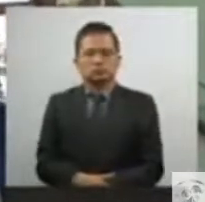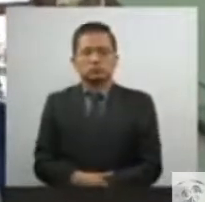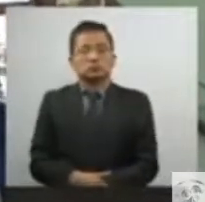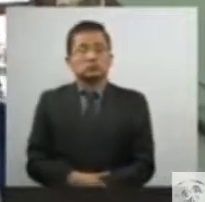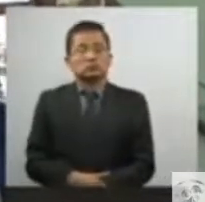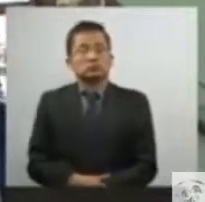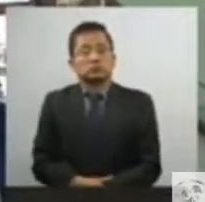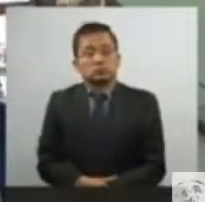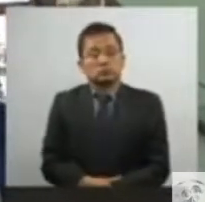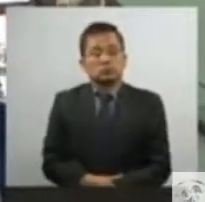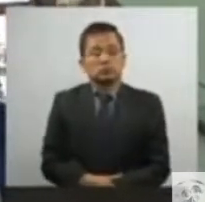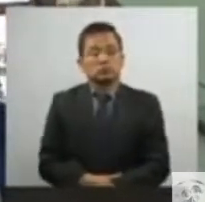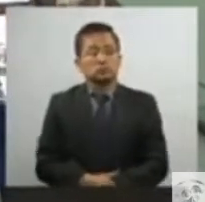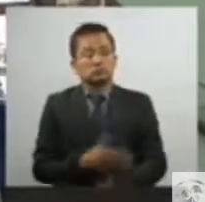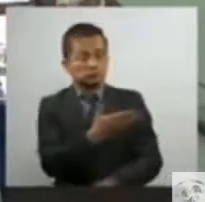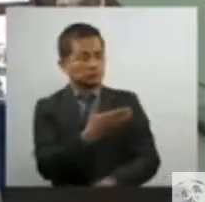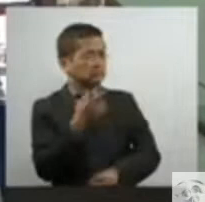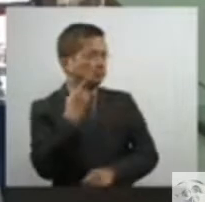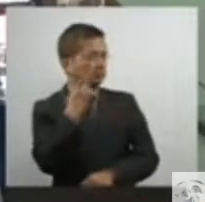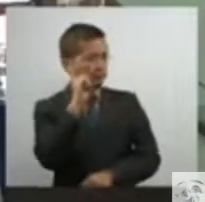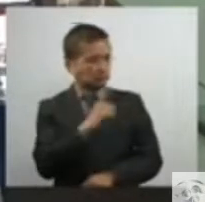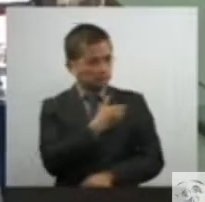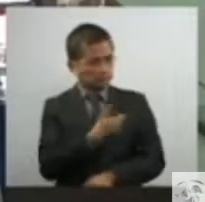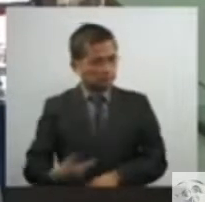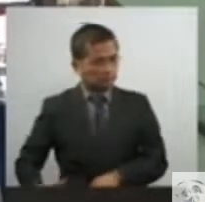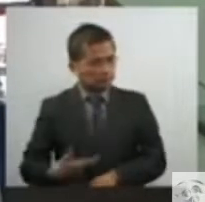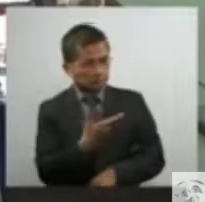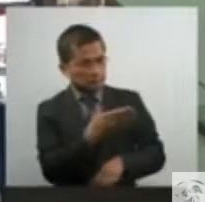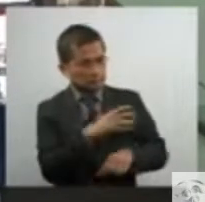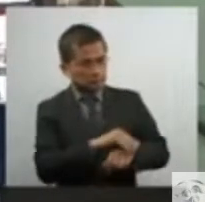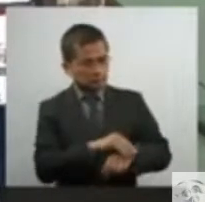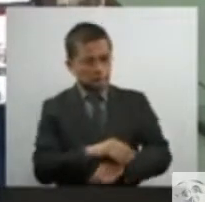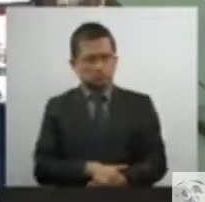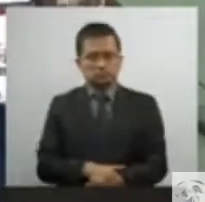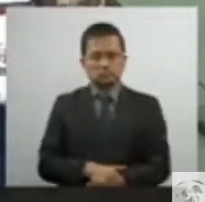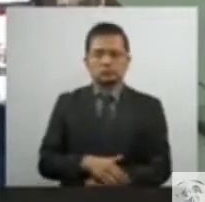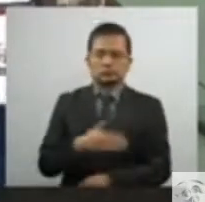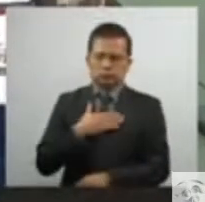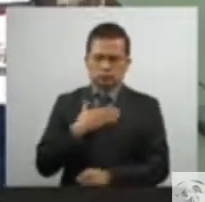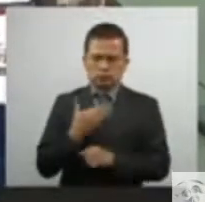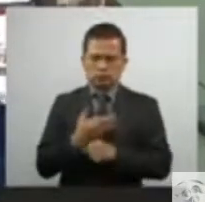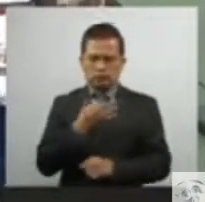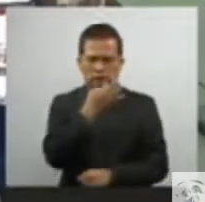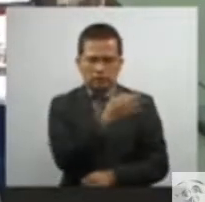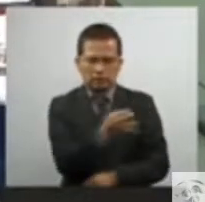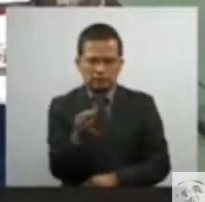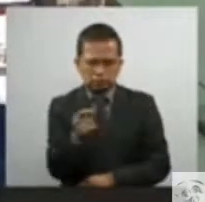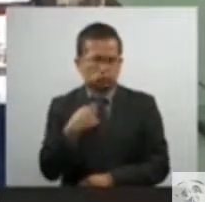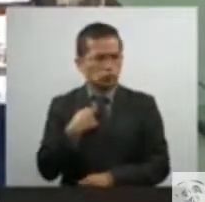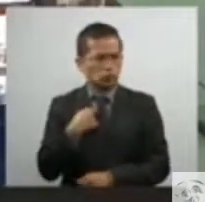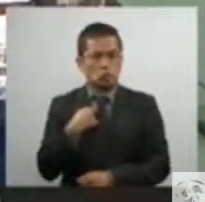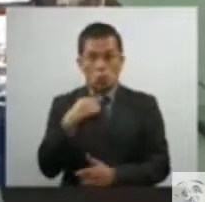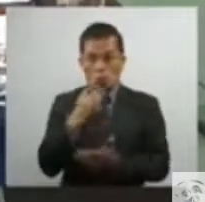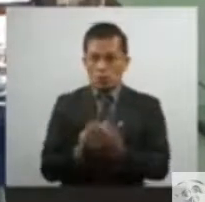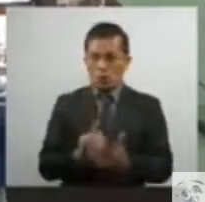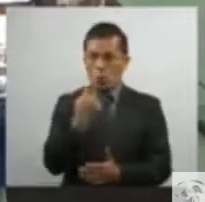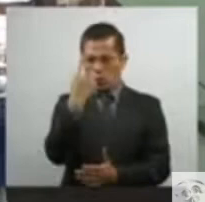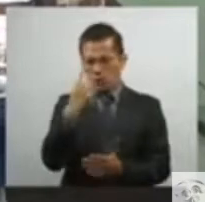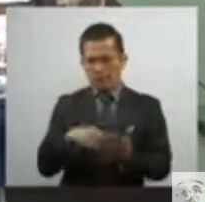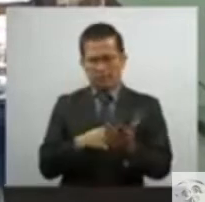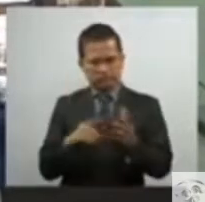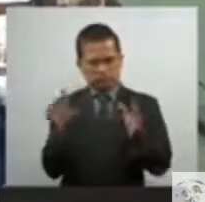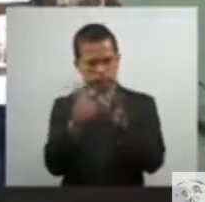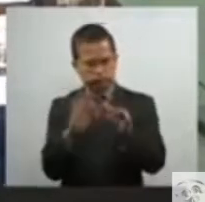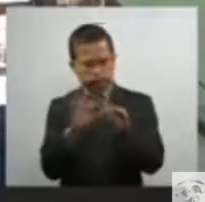Con su venia, diputada presidenta, nada más quiero anunciar que voy a hacer una sola intervención para